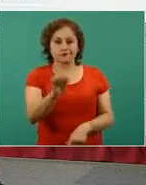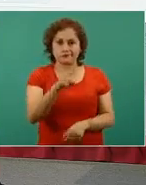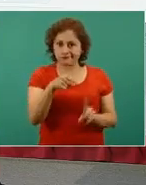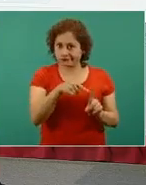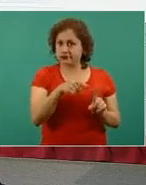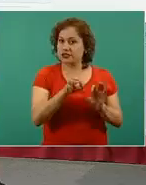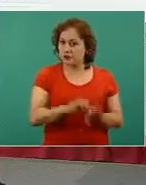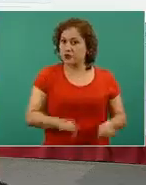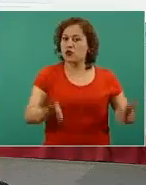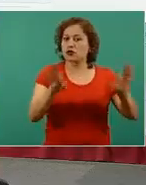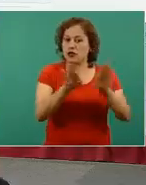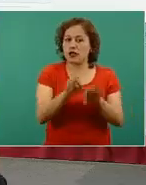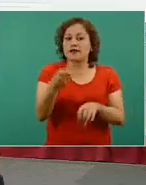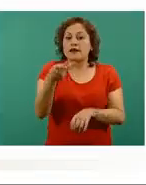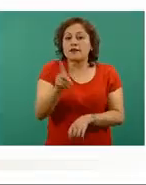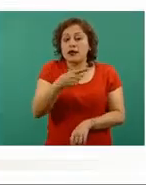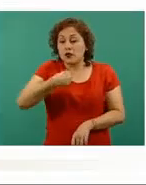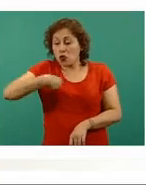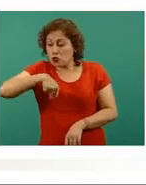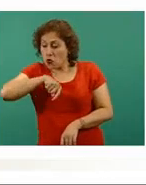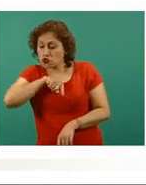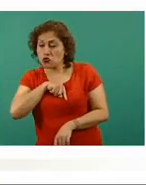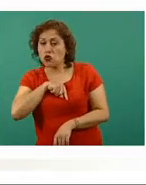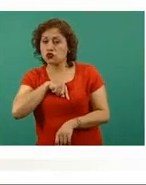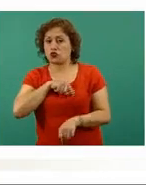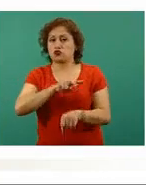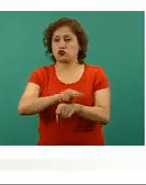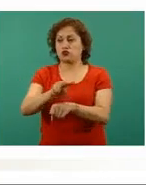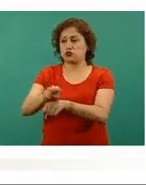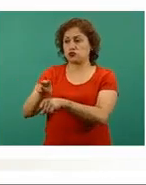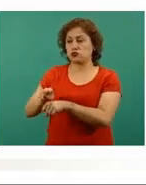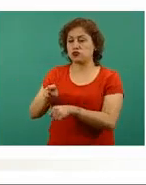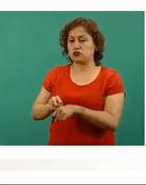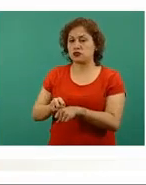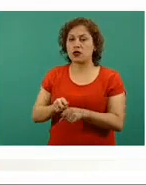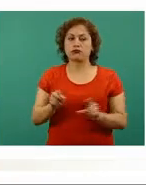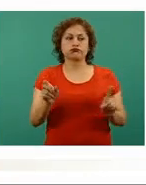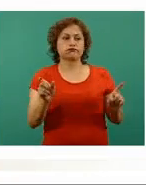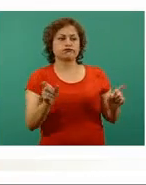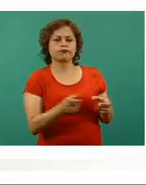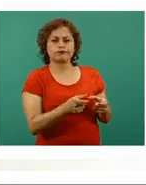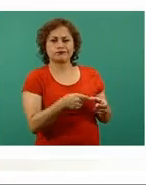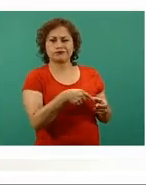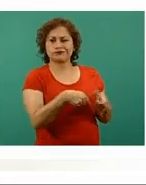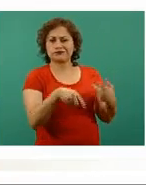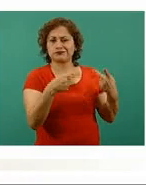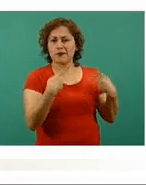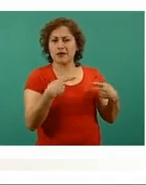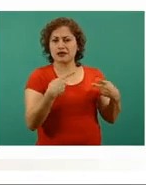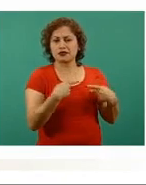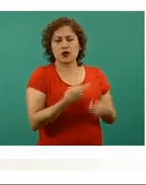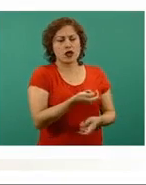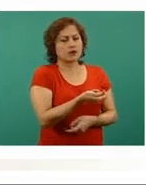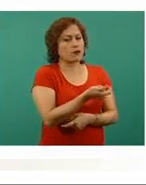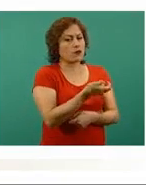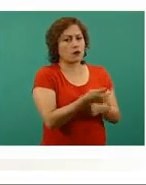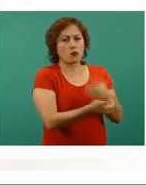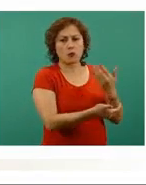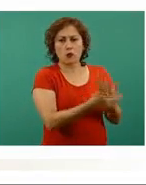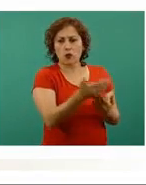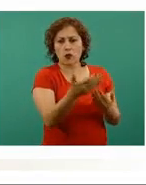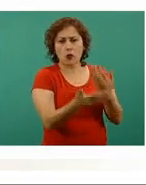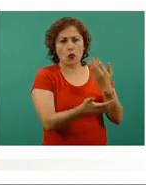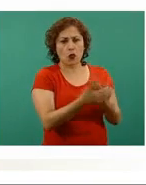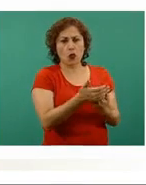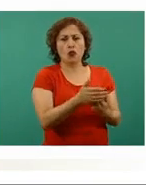dimensión epidemiológica de este fenómeno. Es muy poca esta cifra relativa a lo que se espera en cualquier programa